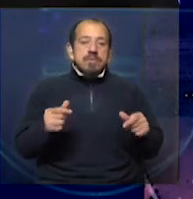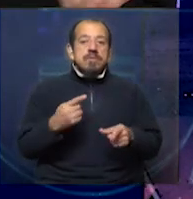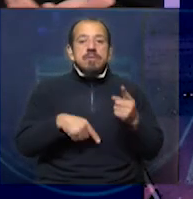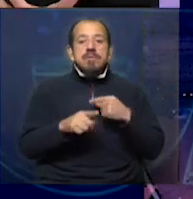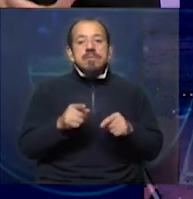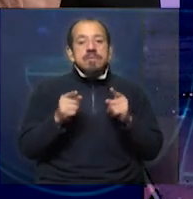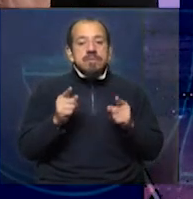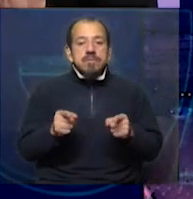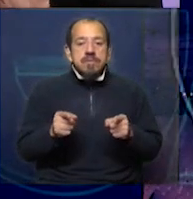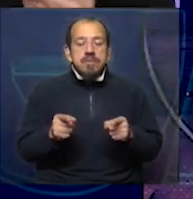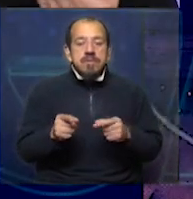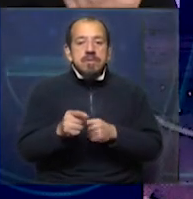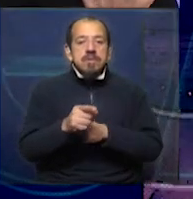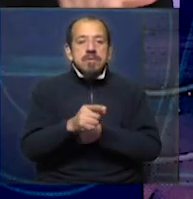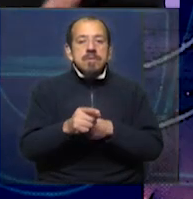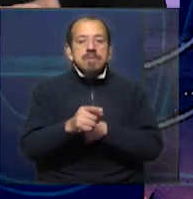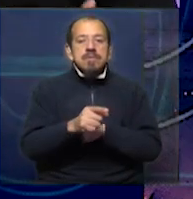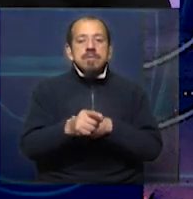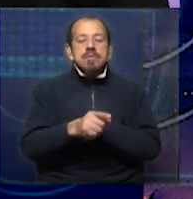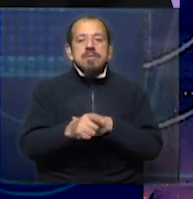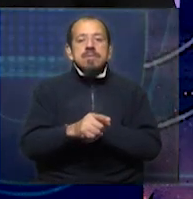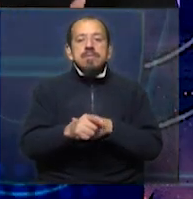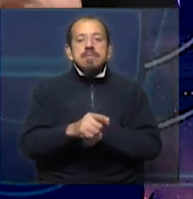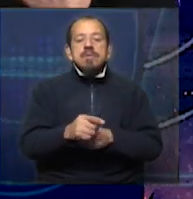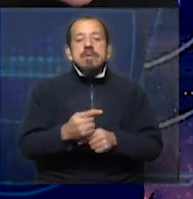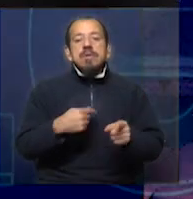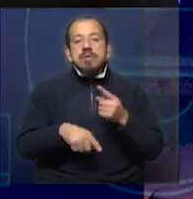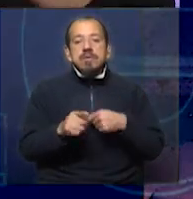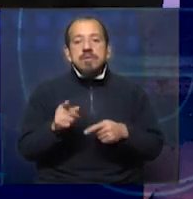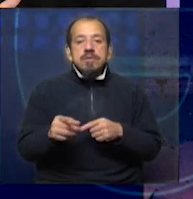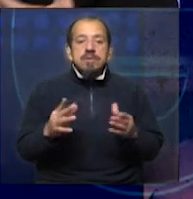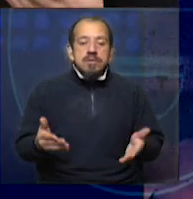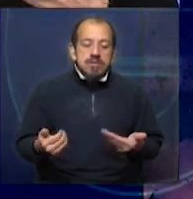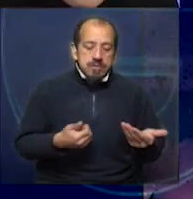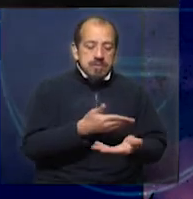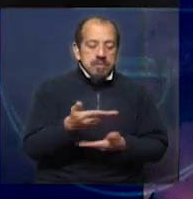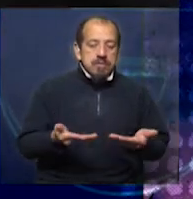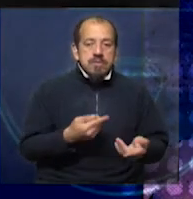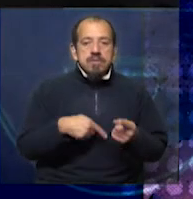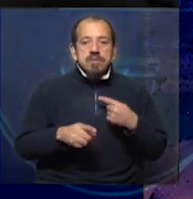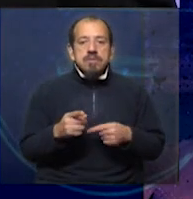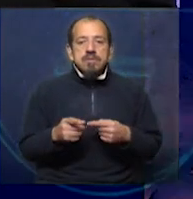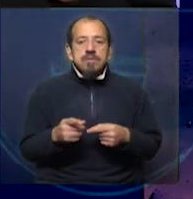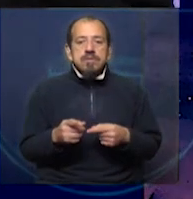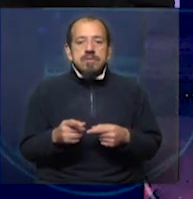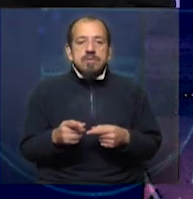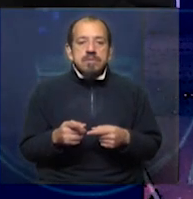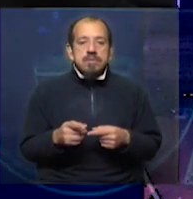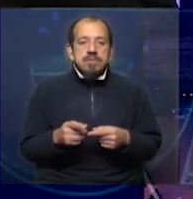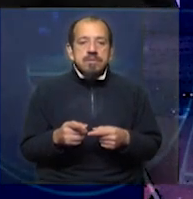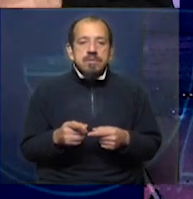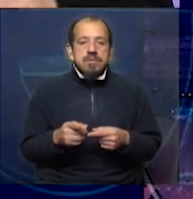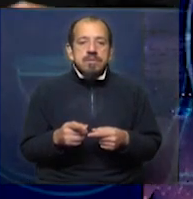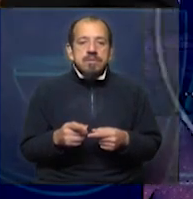eso en un espacio de comunidad. Entonces, es algo que se disfruta mucho, que